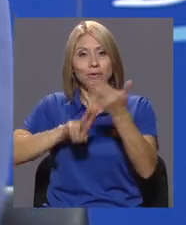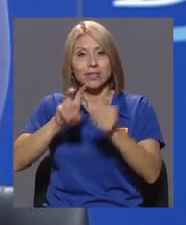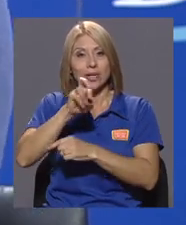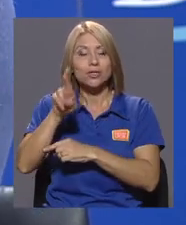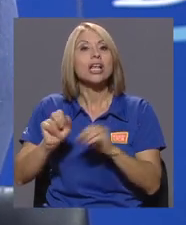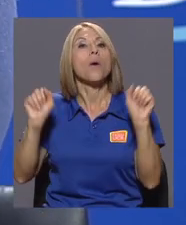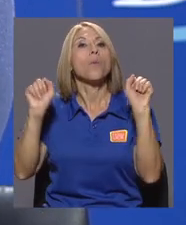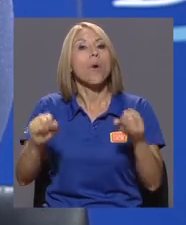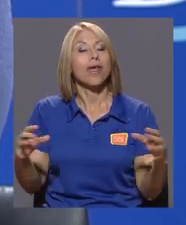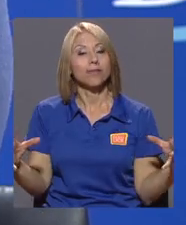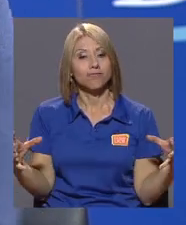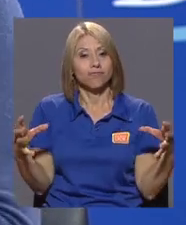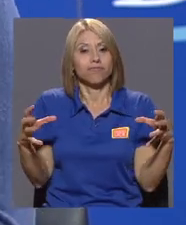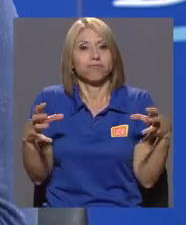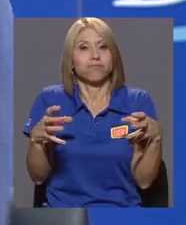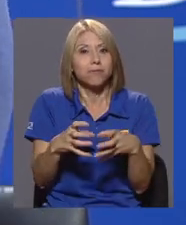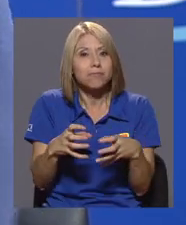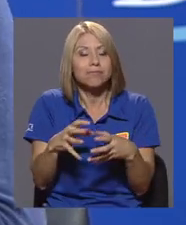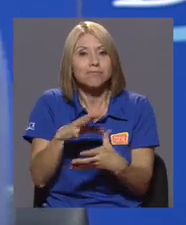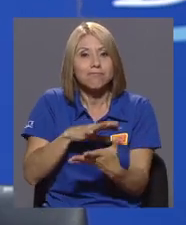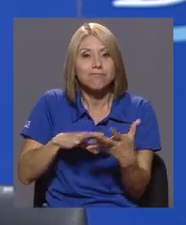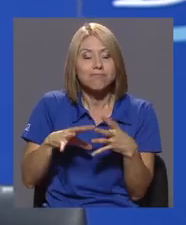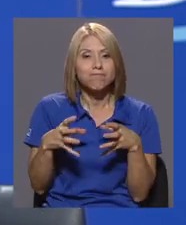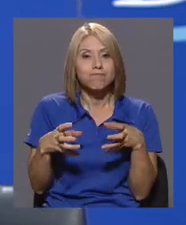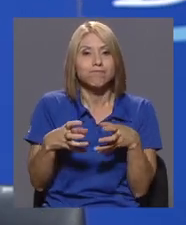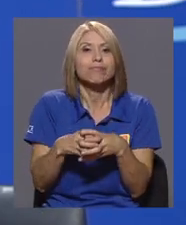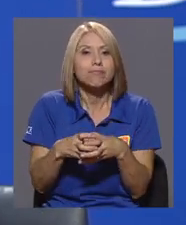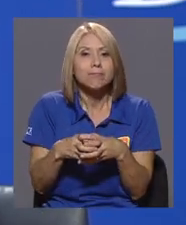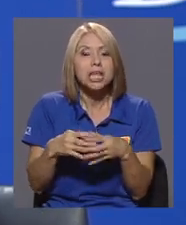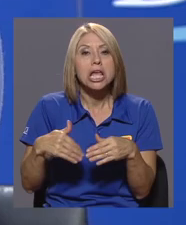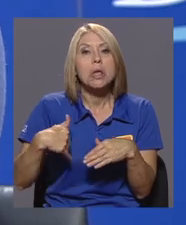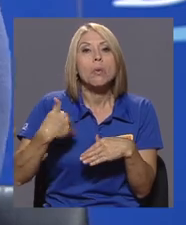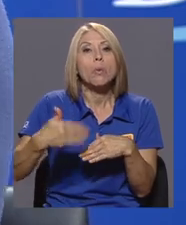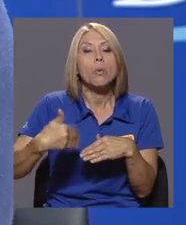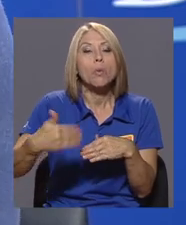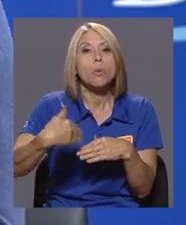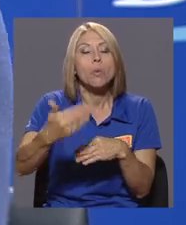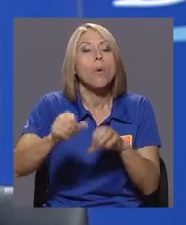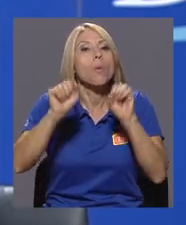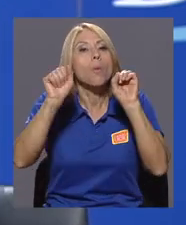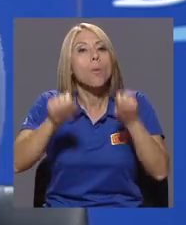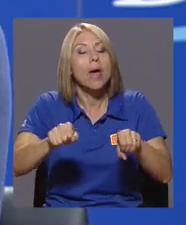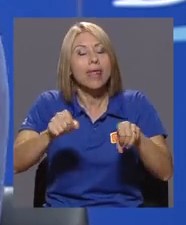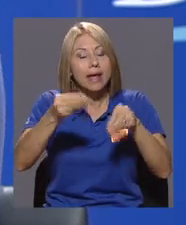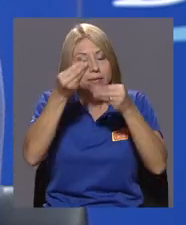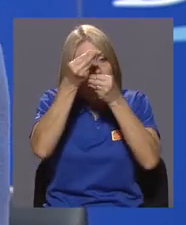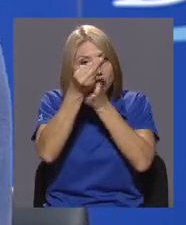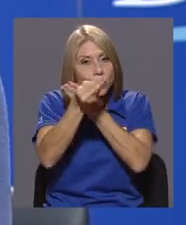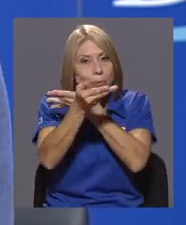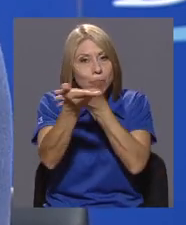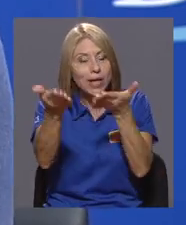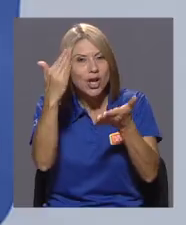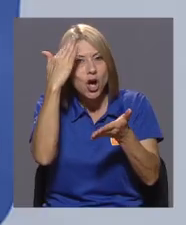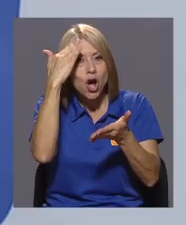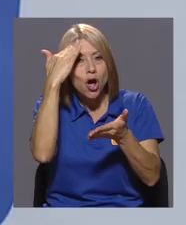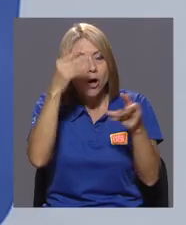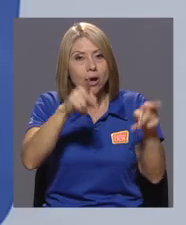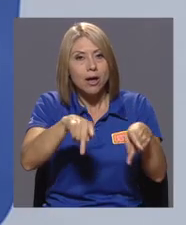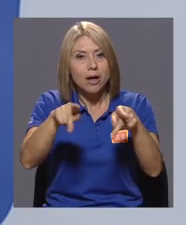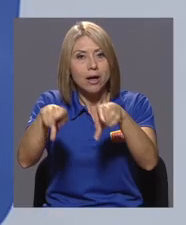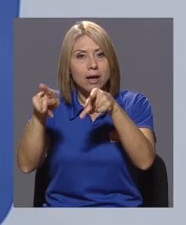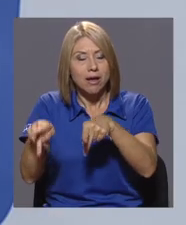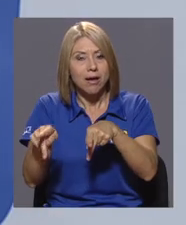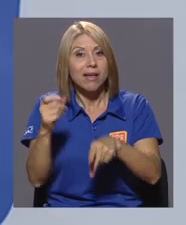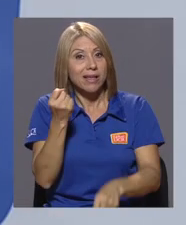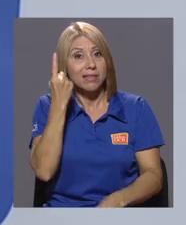verdad hacer esa amalgama y darle conforme vaya avanzando el tiempo esa herramienta ese conocimiento al público para